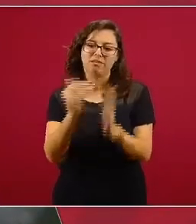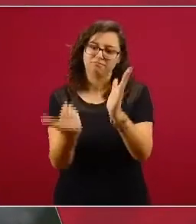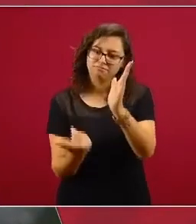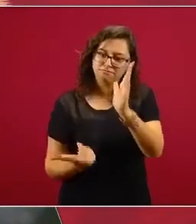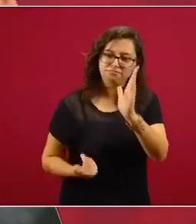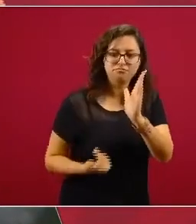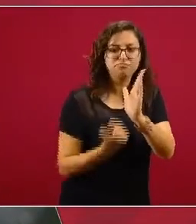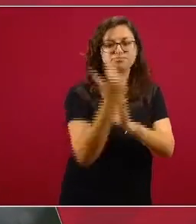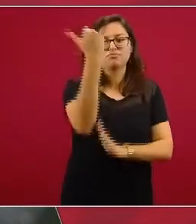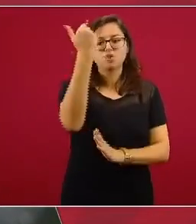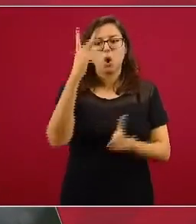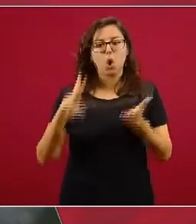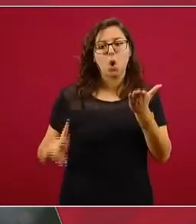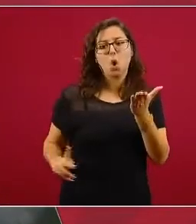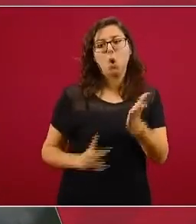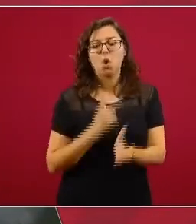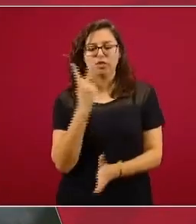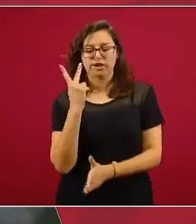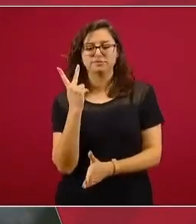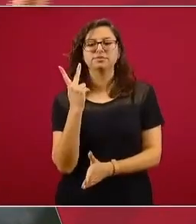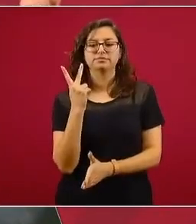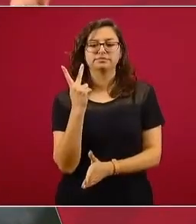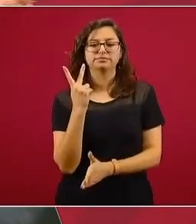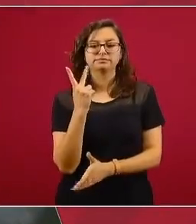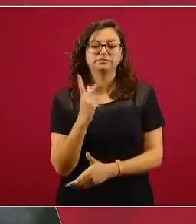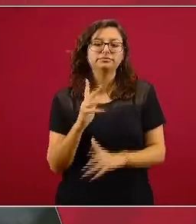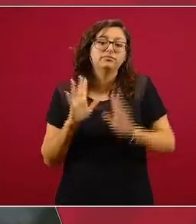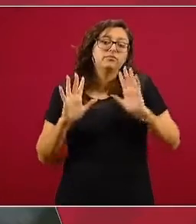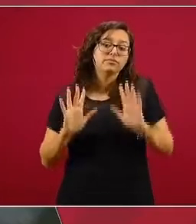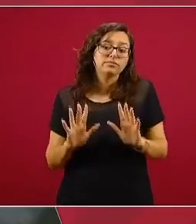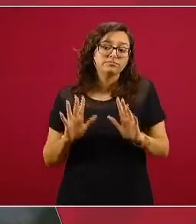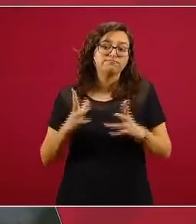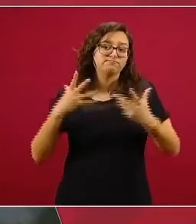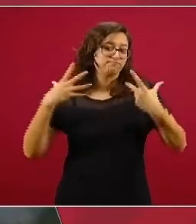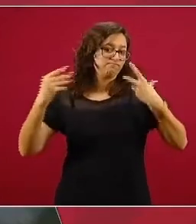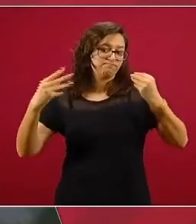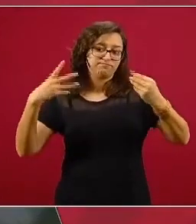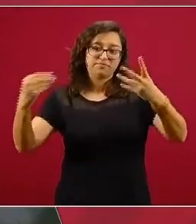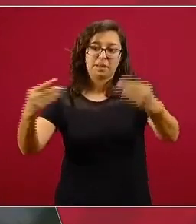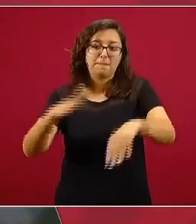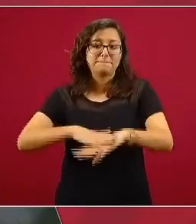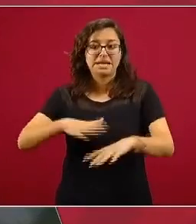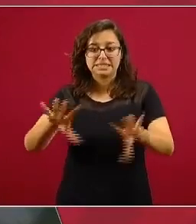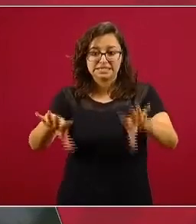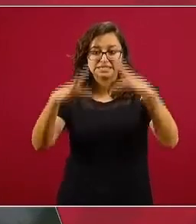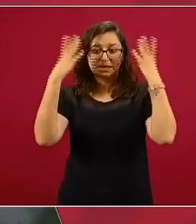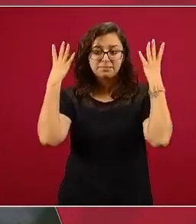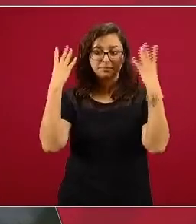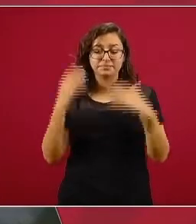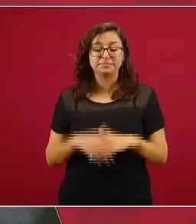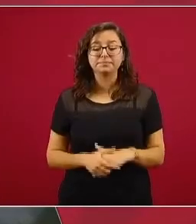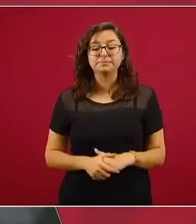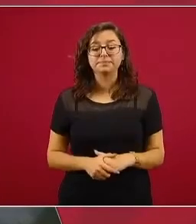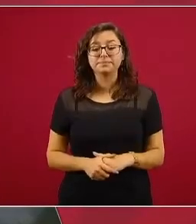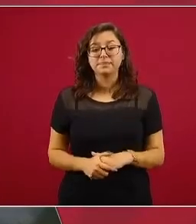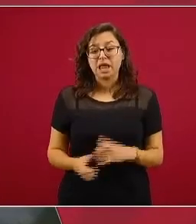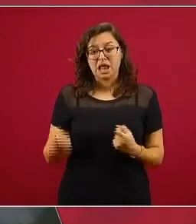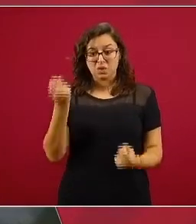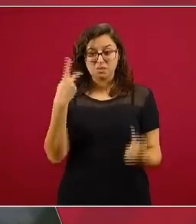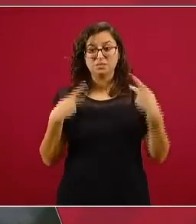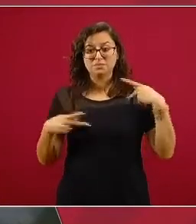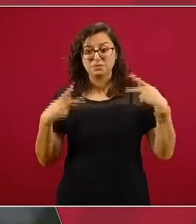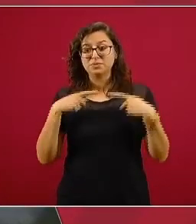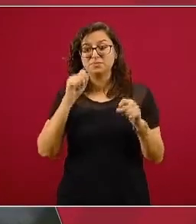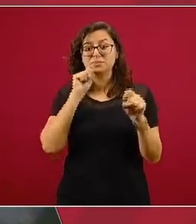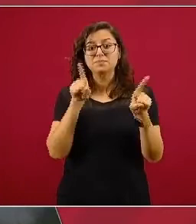rebrote o aumente o se propague más eficientemente. Por ahí hay también personas que les inquieta